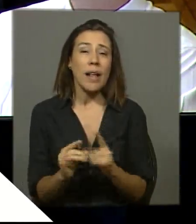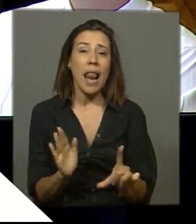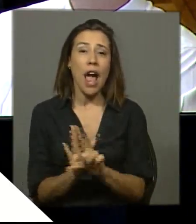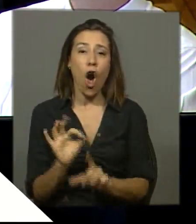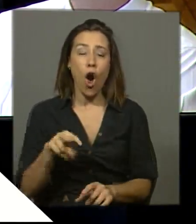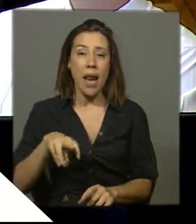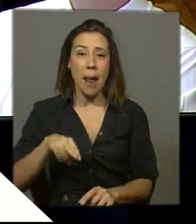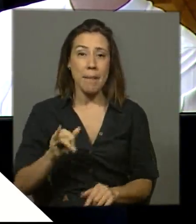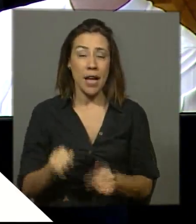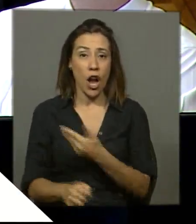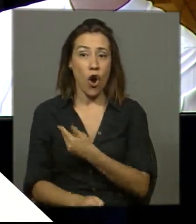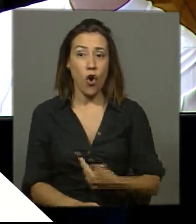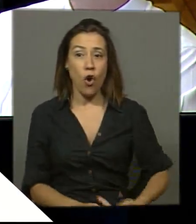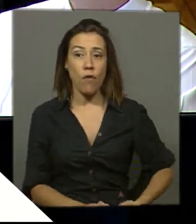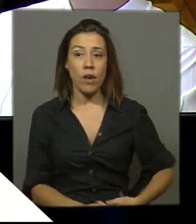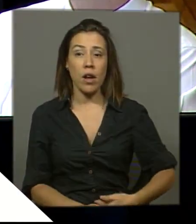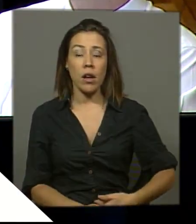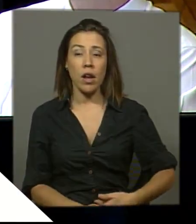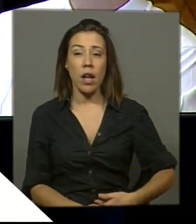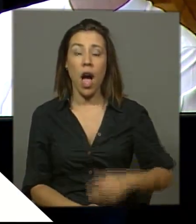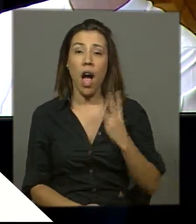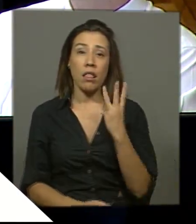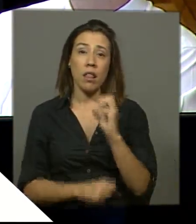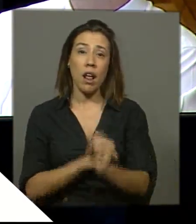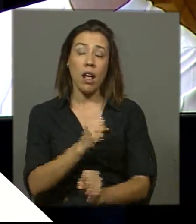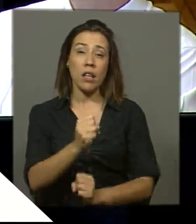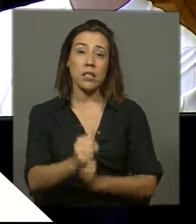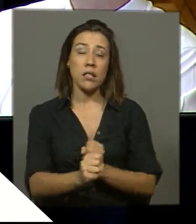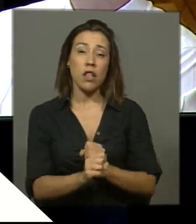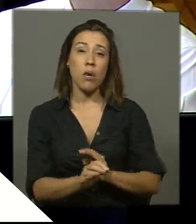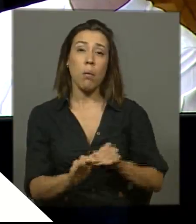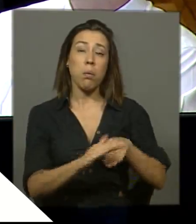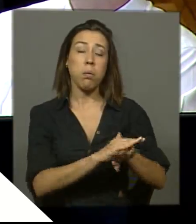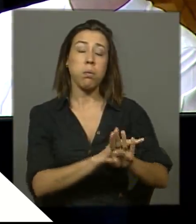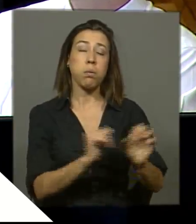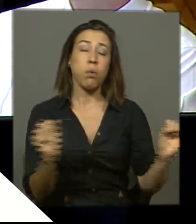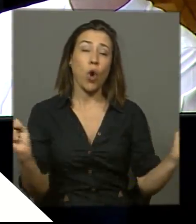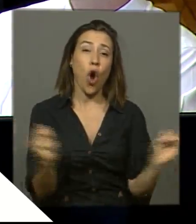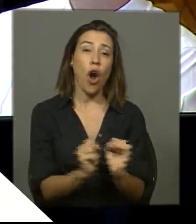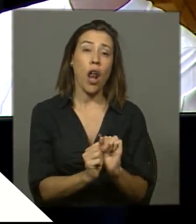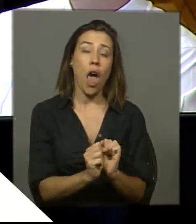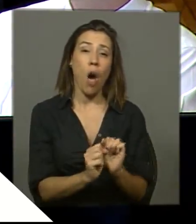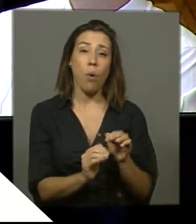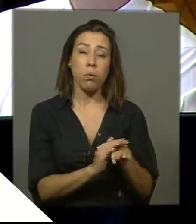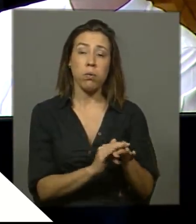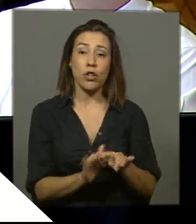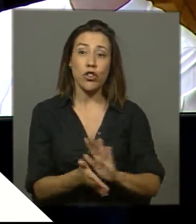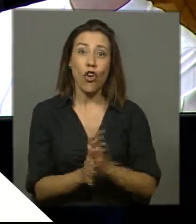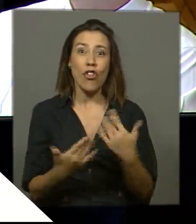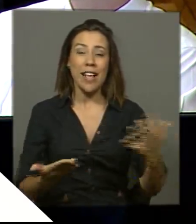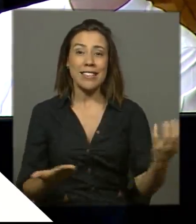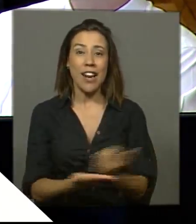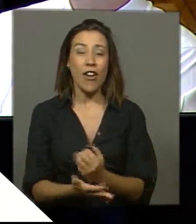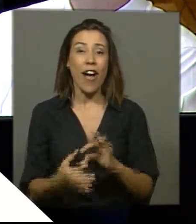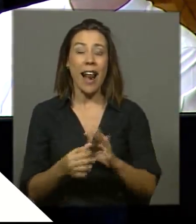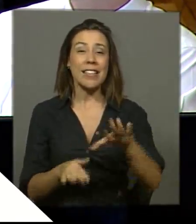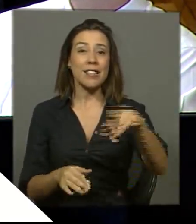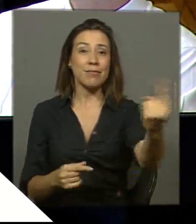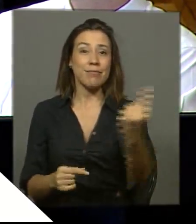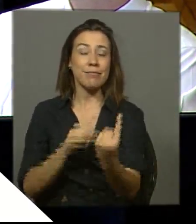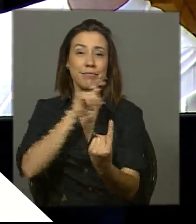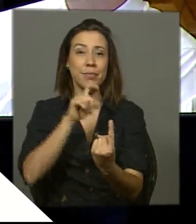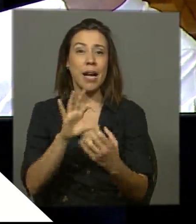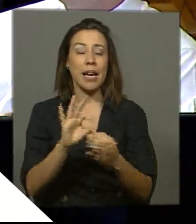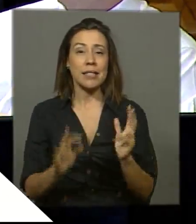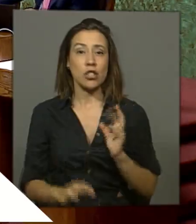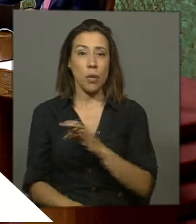onemi que este gobierno ha tenido 3 años en el congelador todo esto lo hemos logrado en la interpelación Muchas